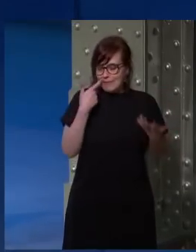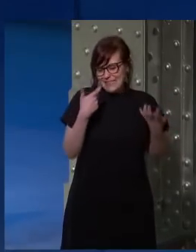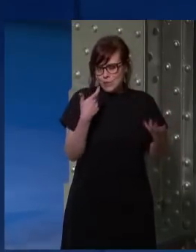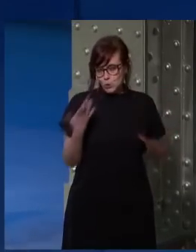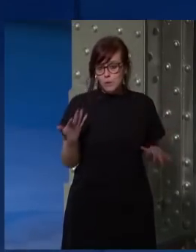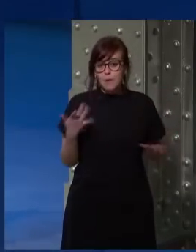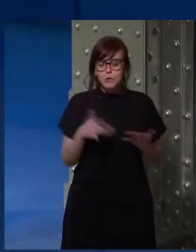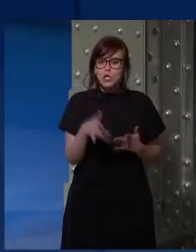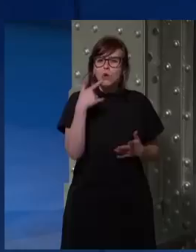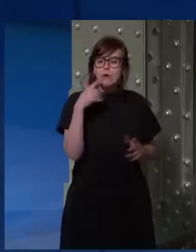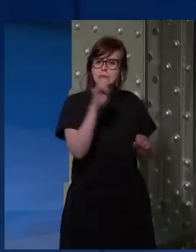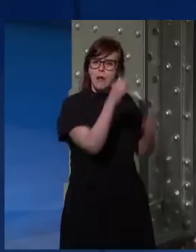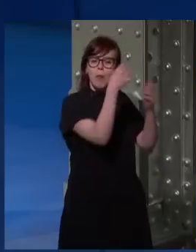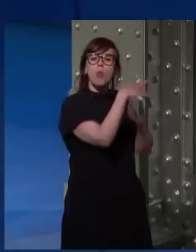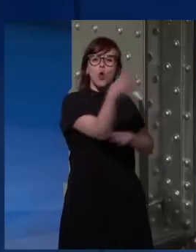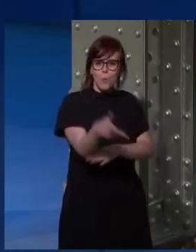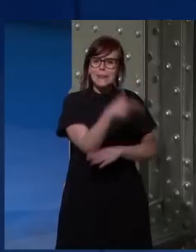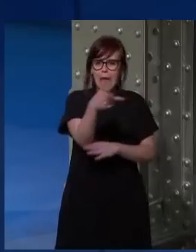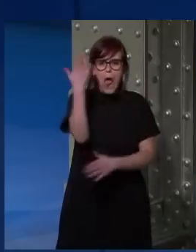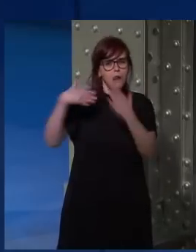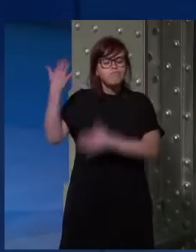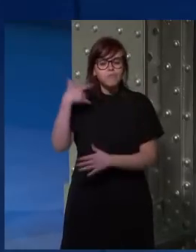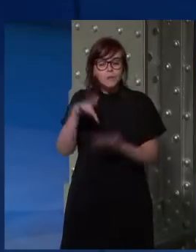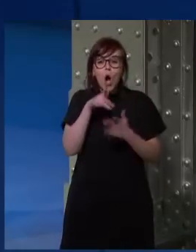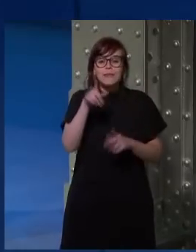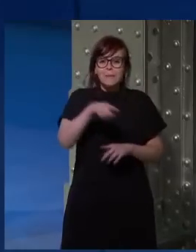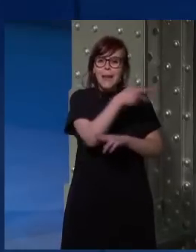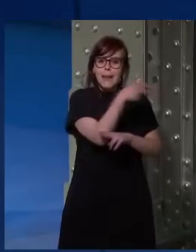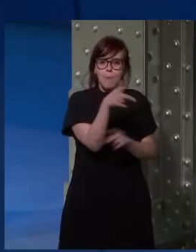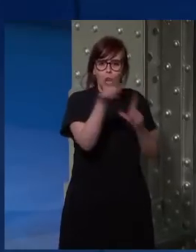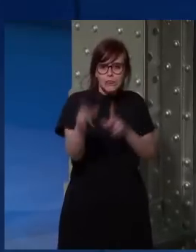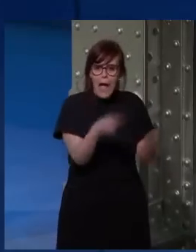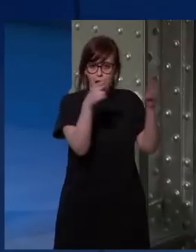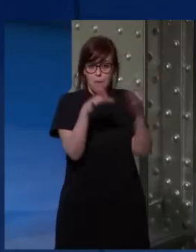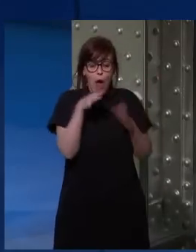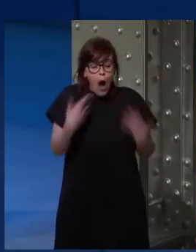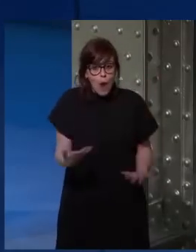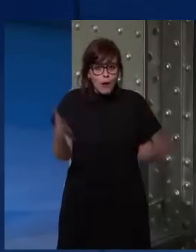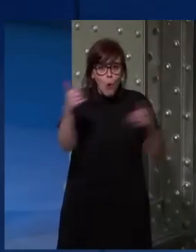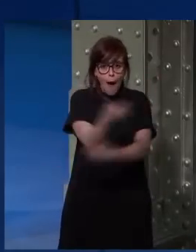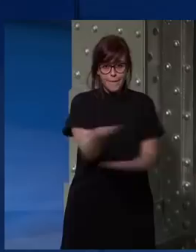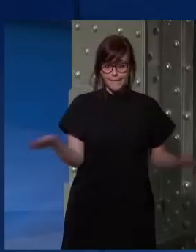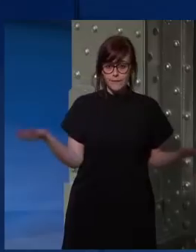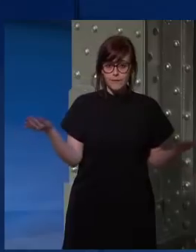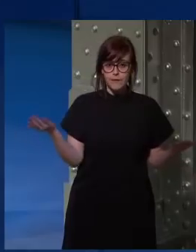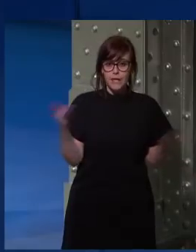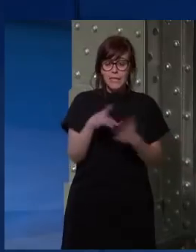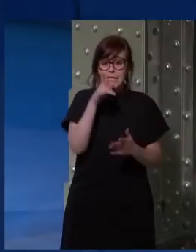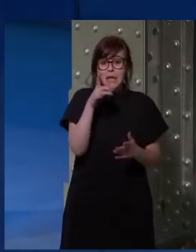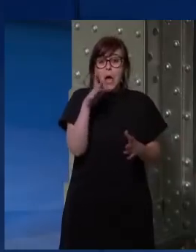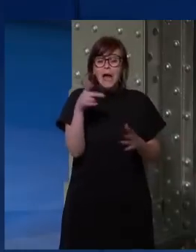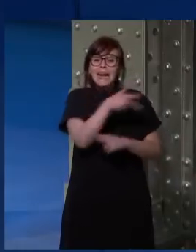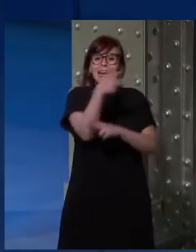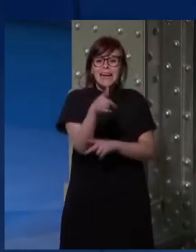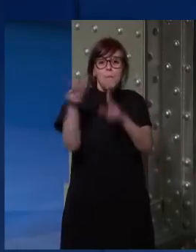yo no sé, yo rescataría, sí, los grandes documentales, porque los grandes reportajes, porque el problema es que ahora no se hace gran reportaje. Y el poco que se